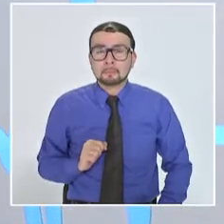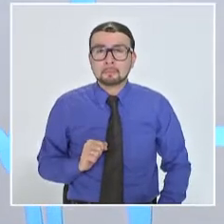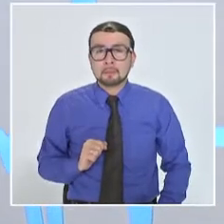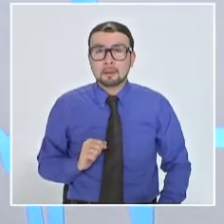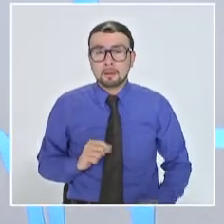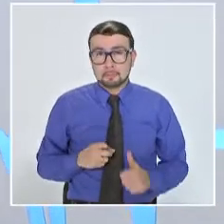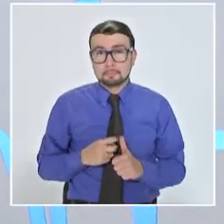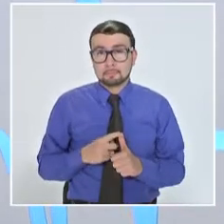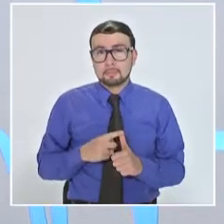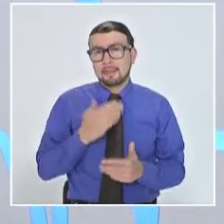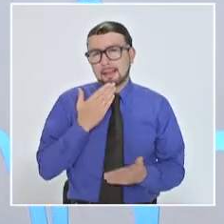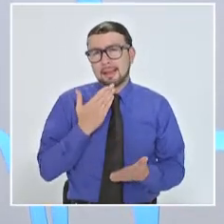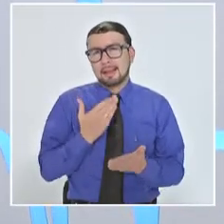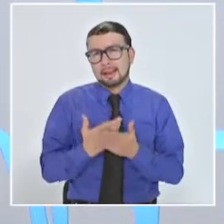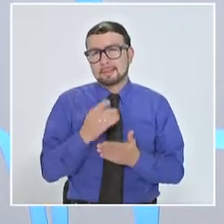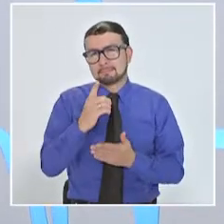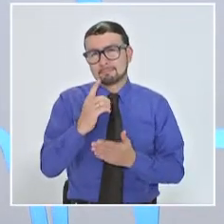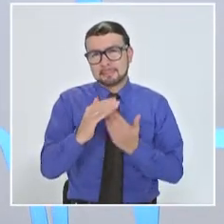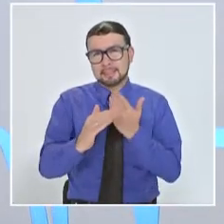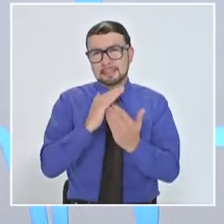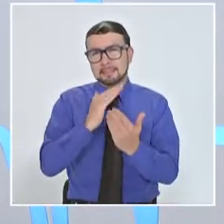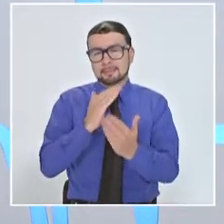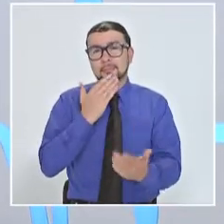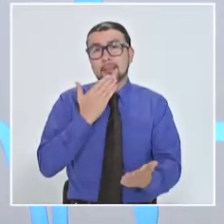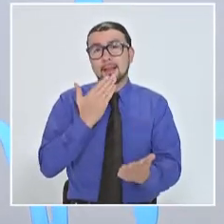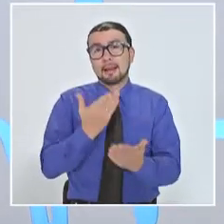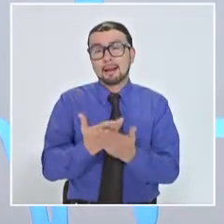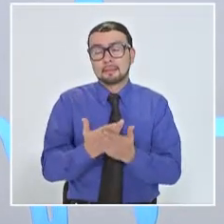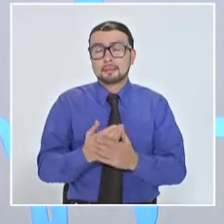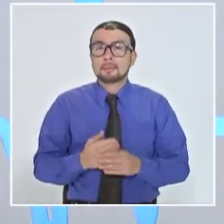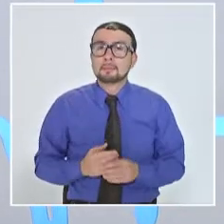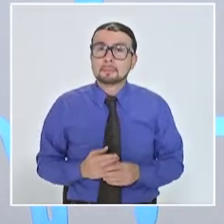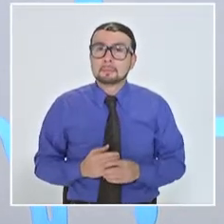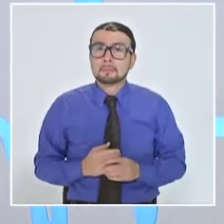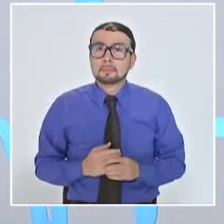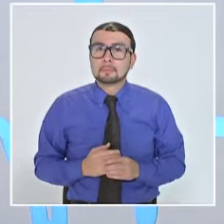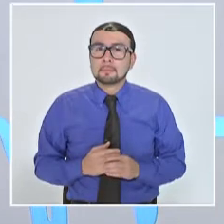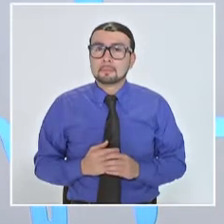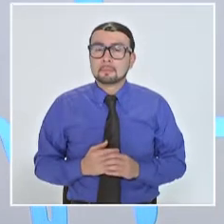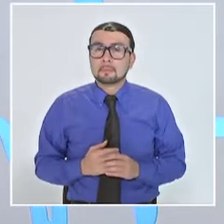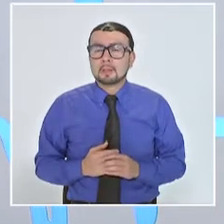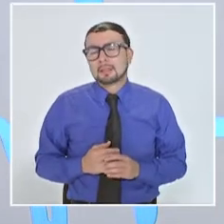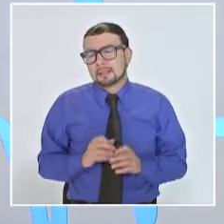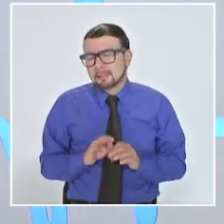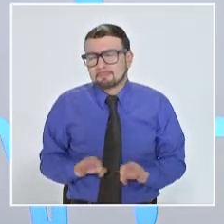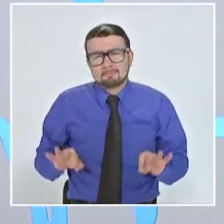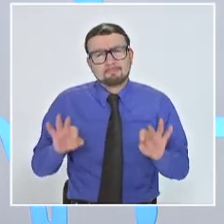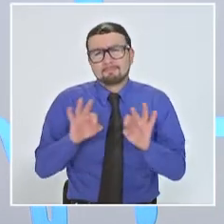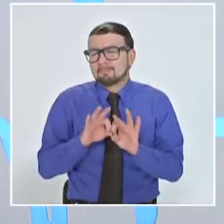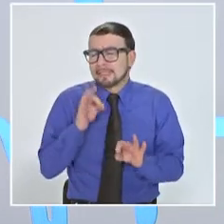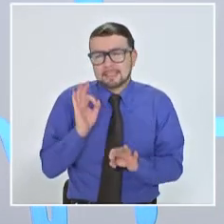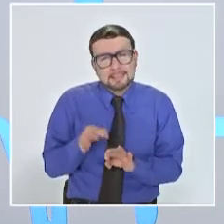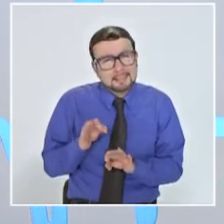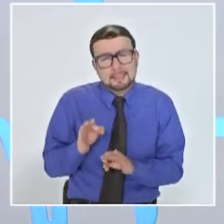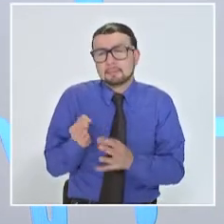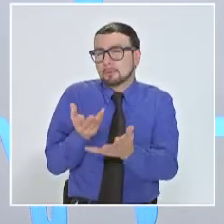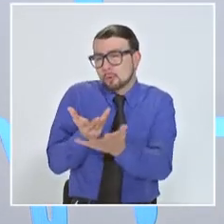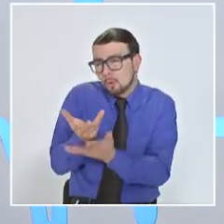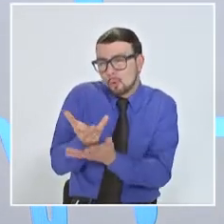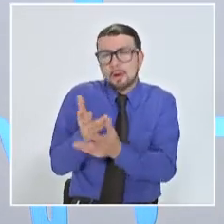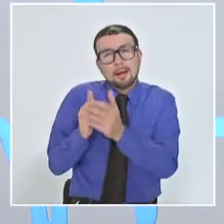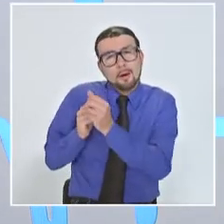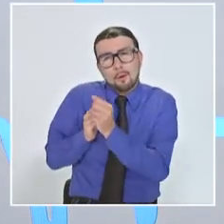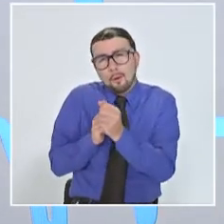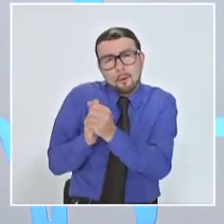Primero, muchas gracias por esta invitación. Nunca sobra tener esta oportunidad para orientar un poco a